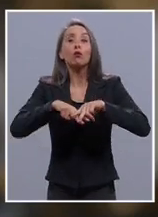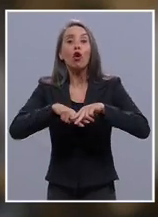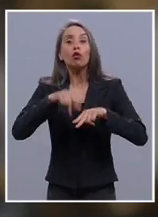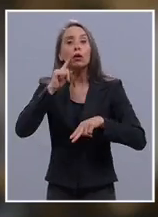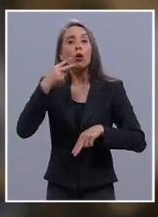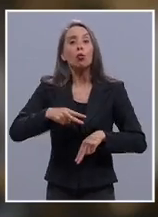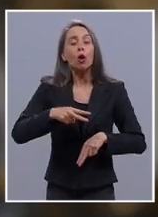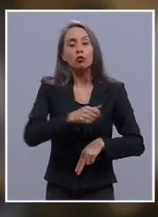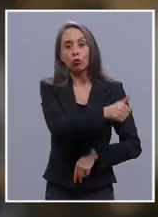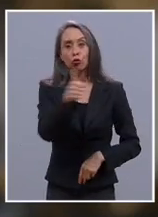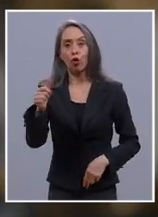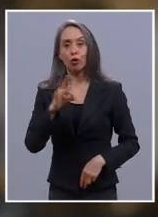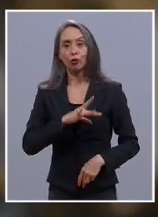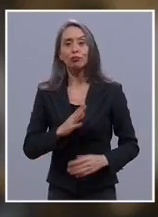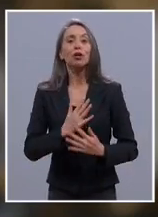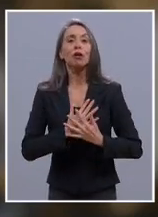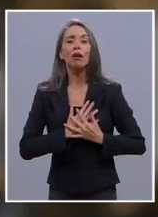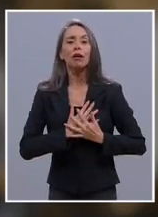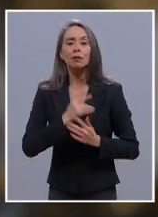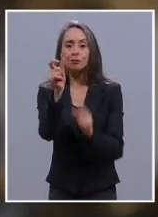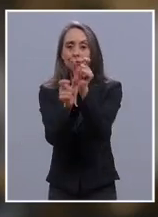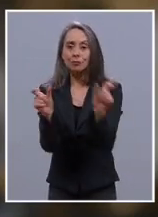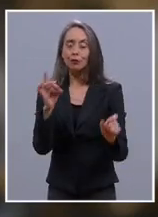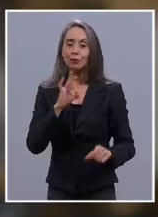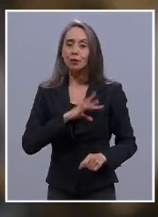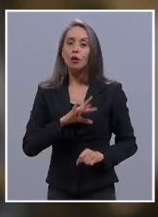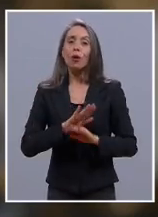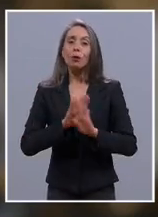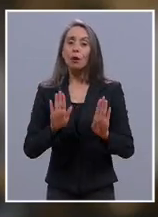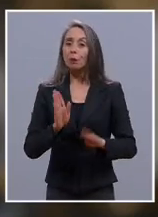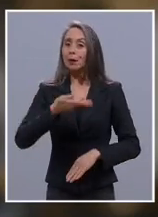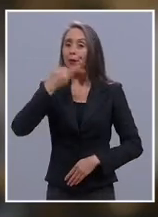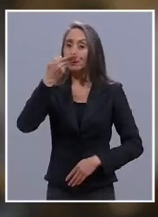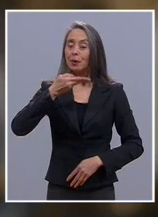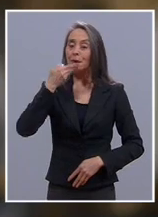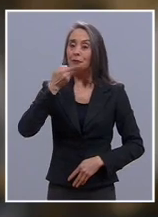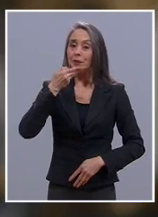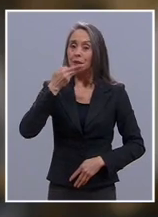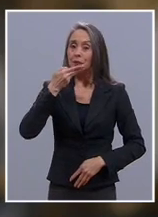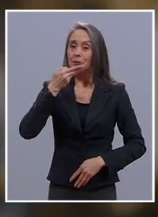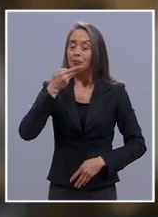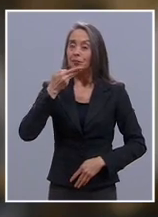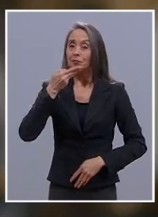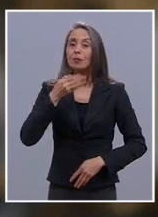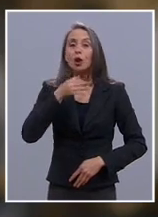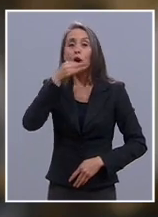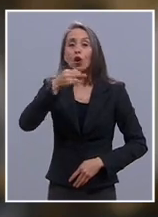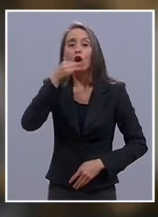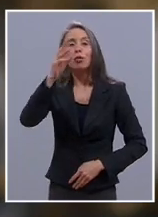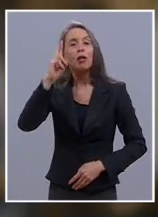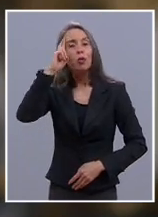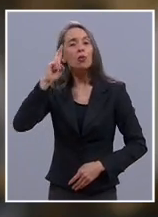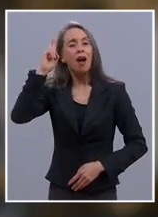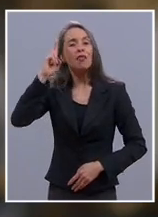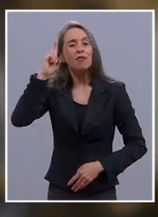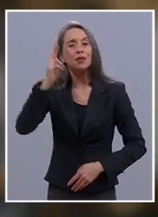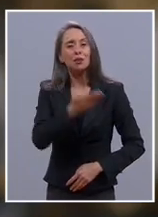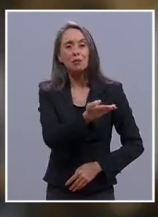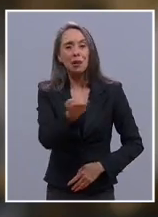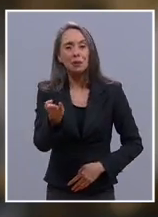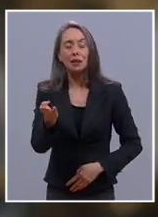chilenos queridos compatriotas quiero terminar estas palabras compartiendo con ustedes una reflexión